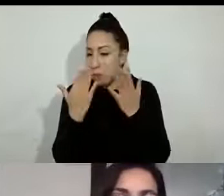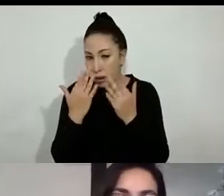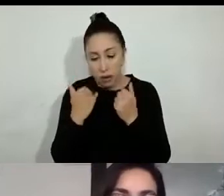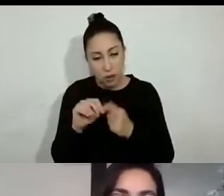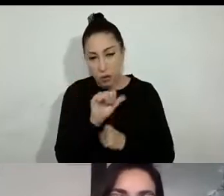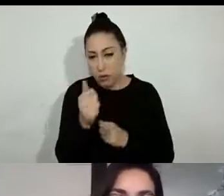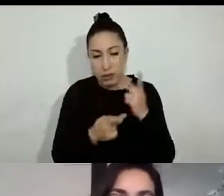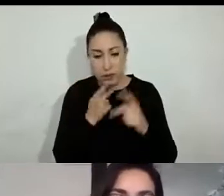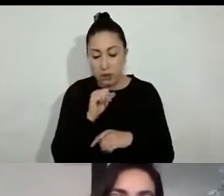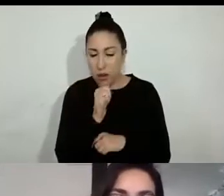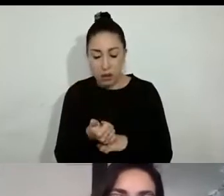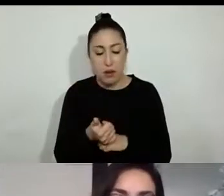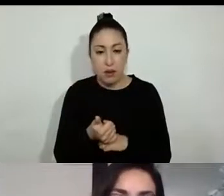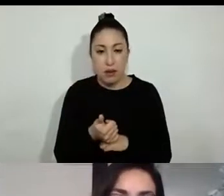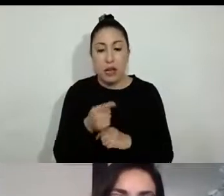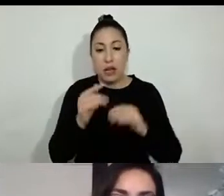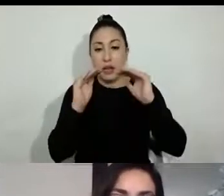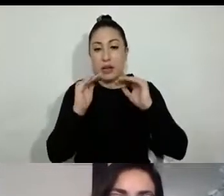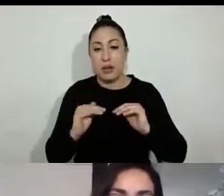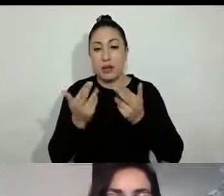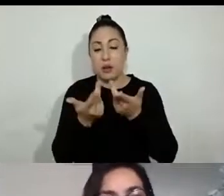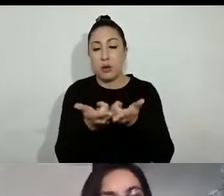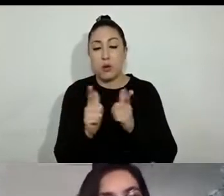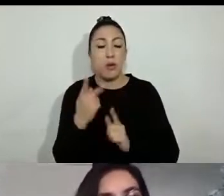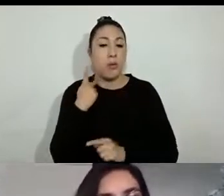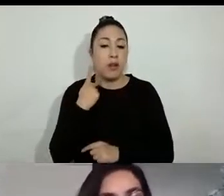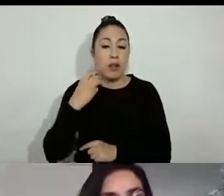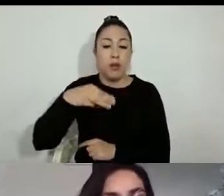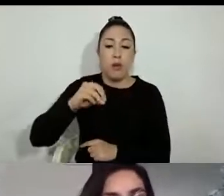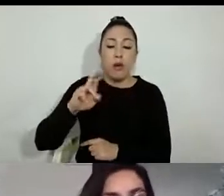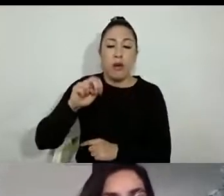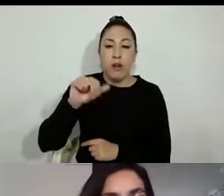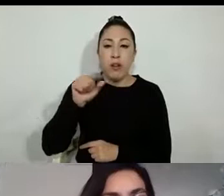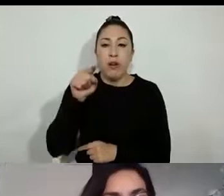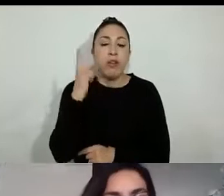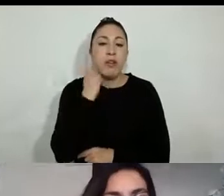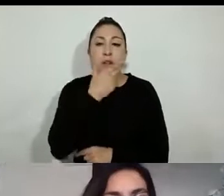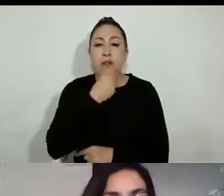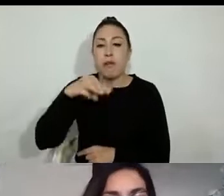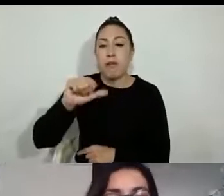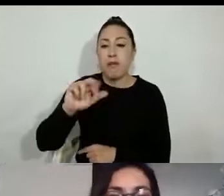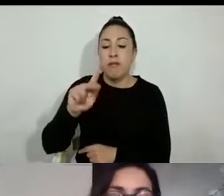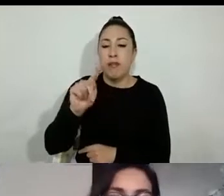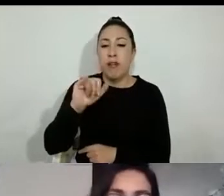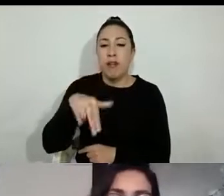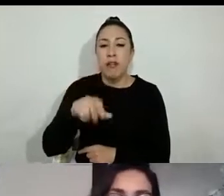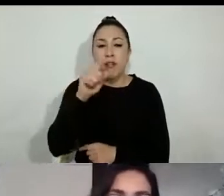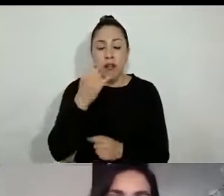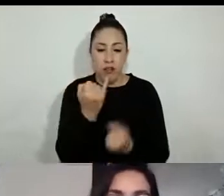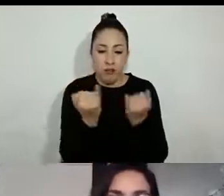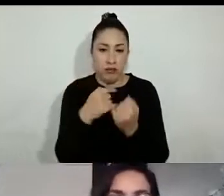ninguna participación, y por el grupo parlamentario del Partido de Morena, el diputado Martín Padilla y la de La